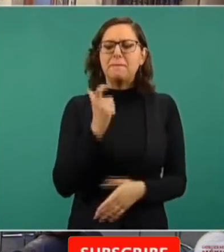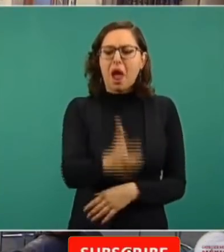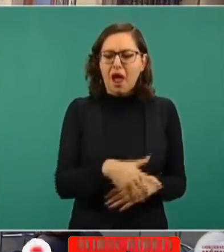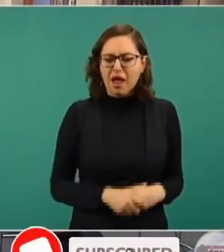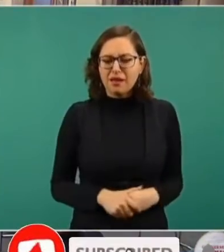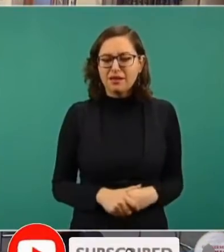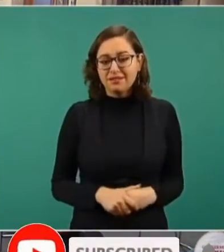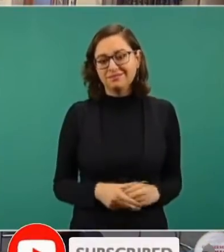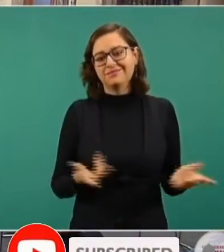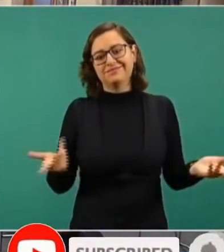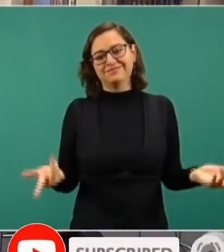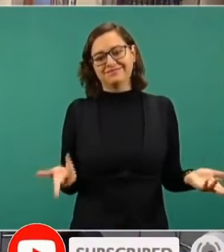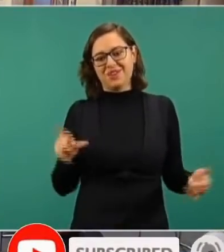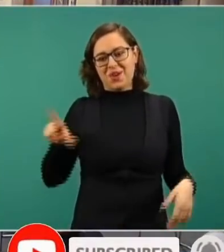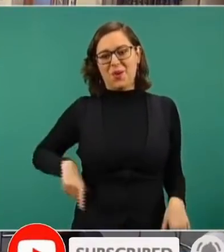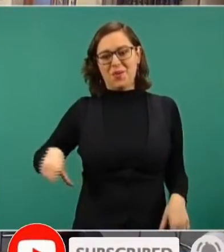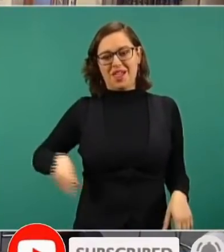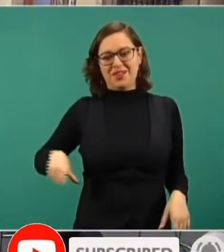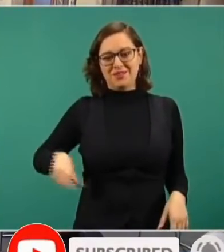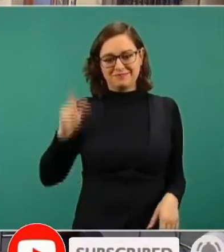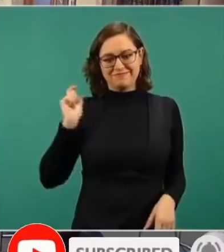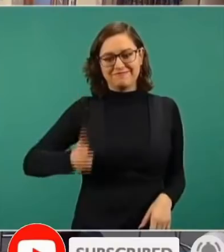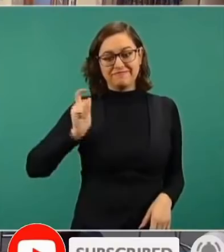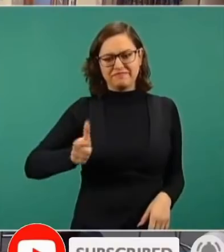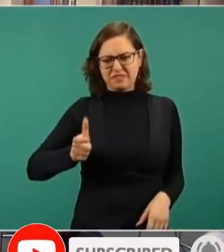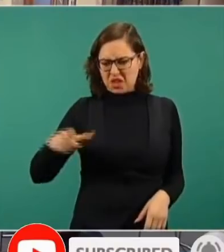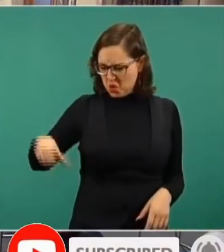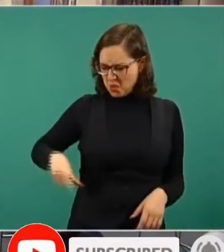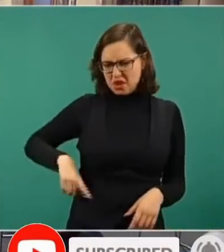de México, propietario de las redes, no pagan la red.